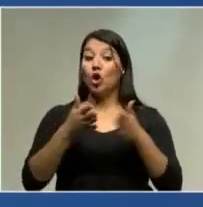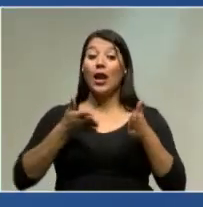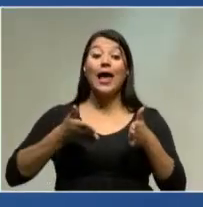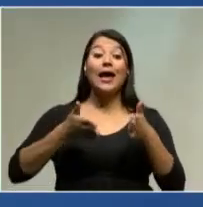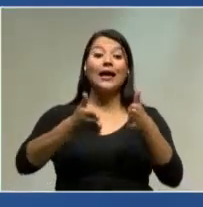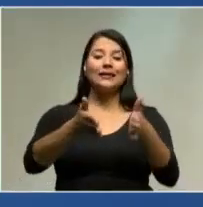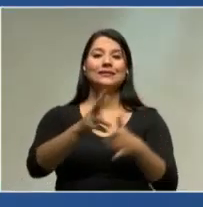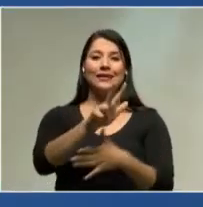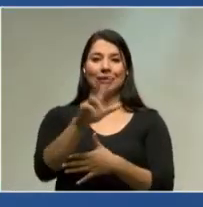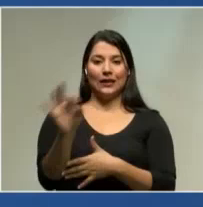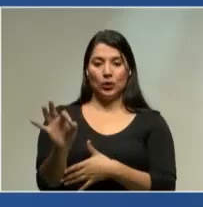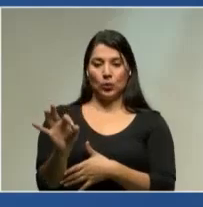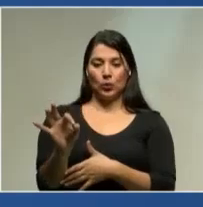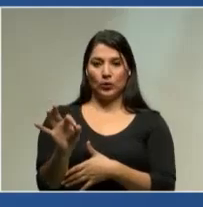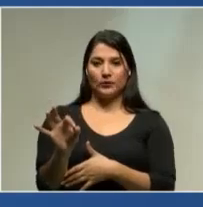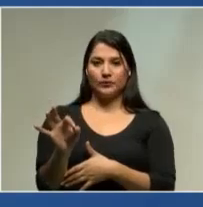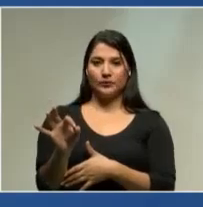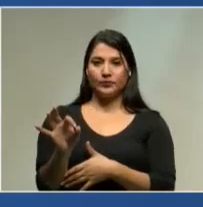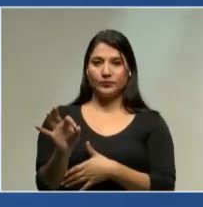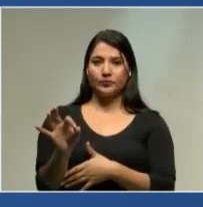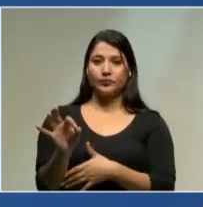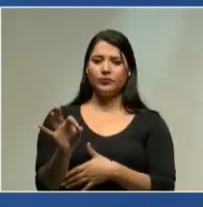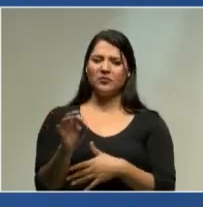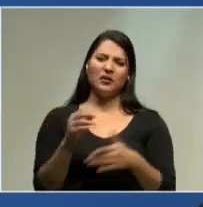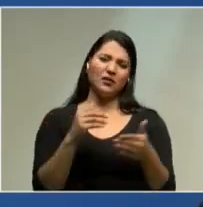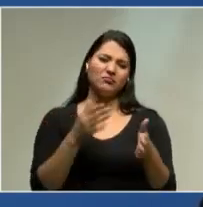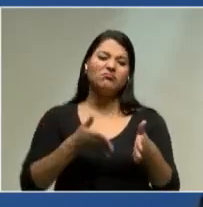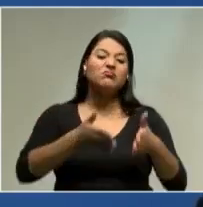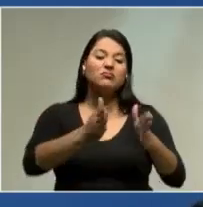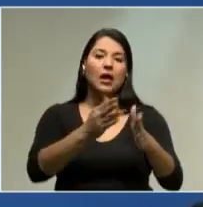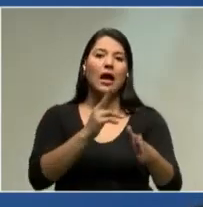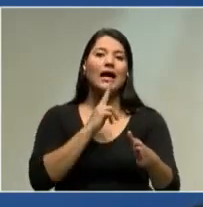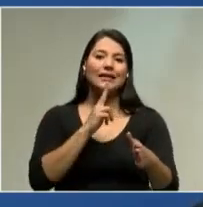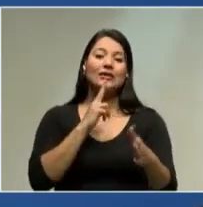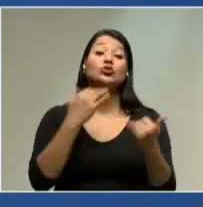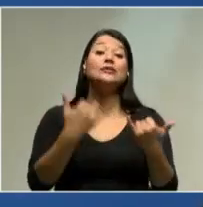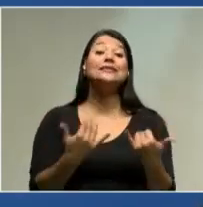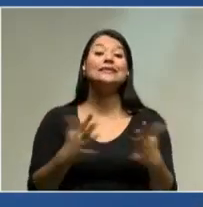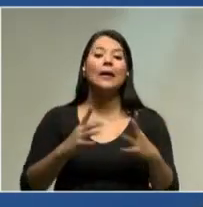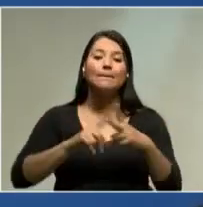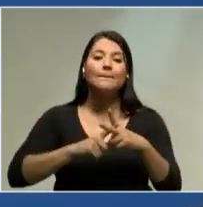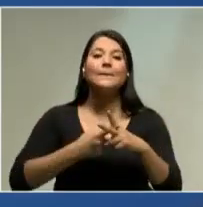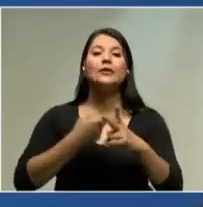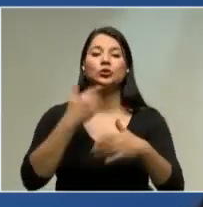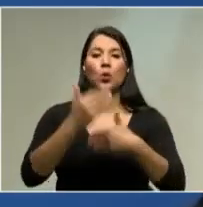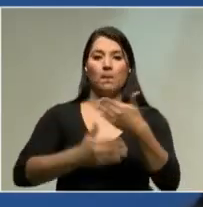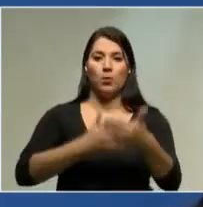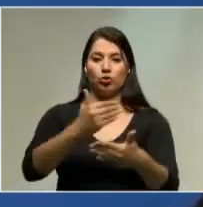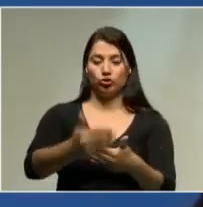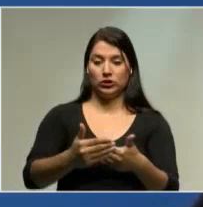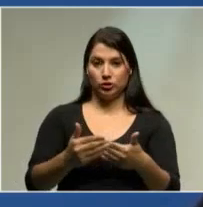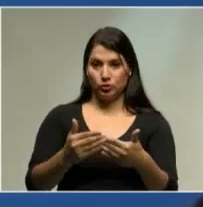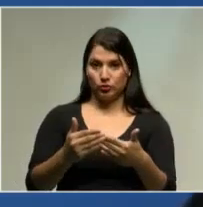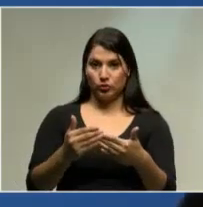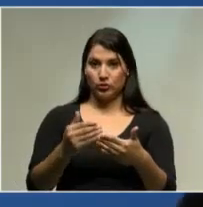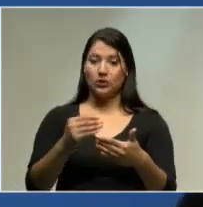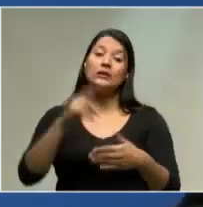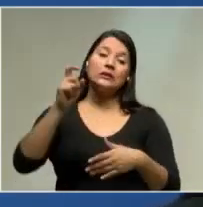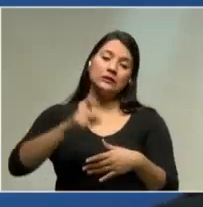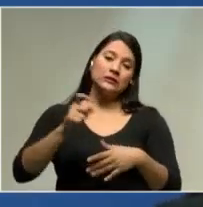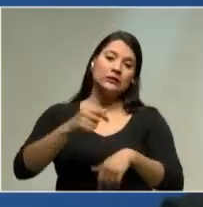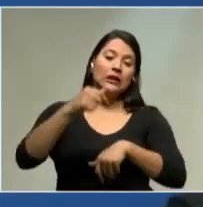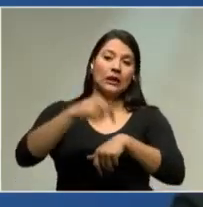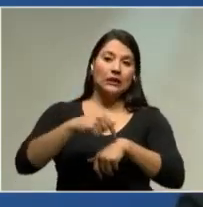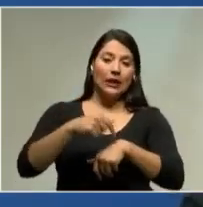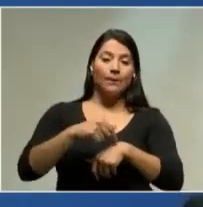circunvalación está en proceso y finalmente se ve, va a tomar el tiempo